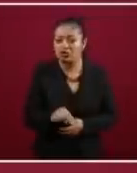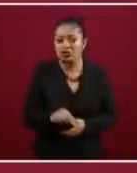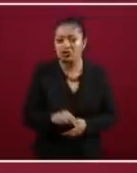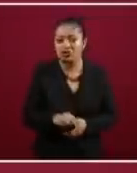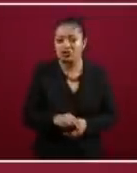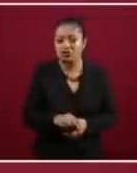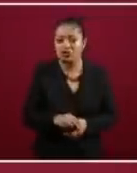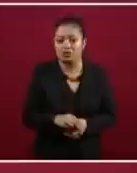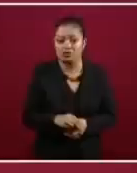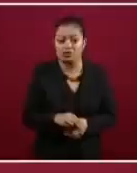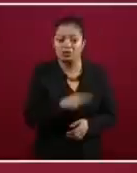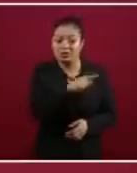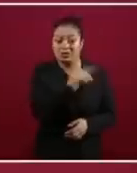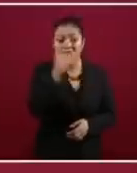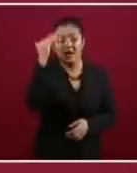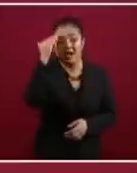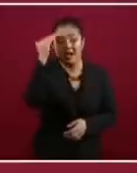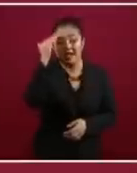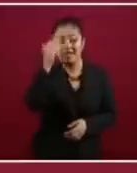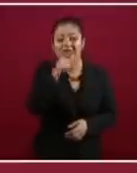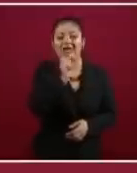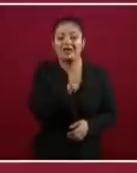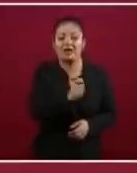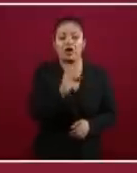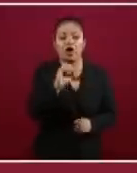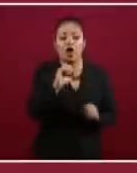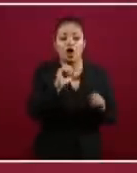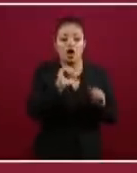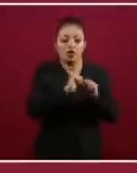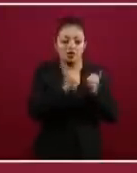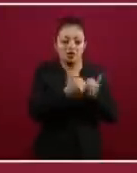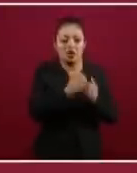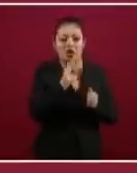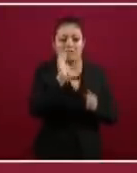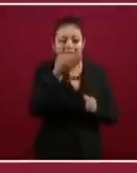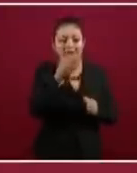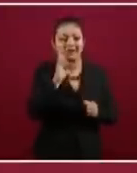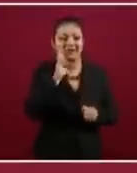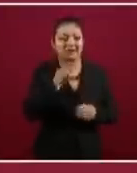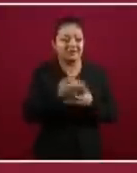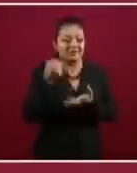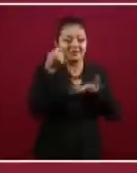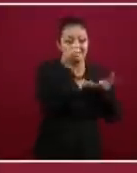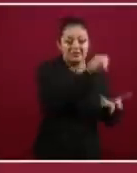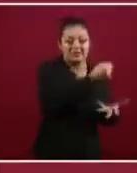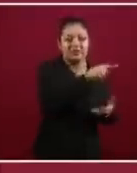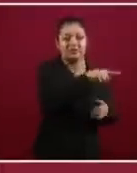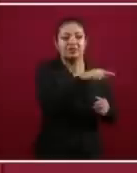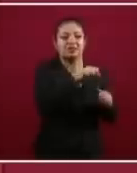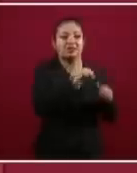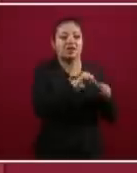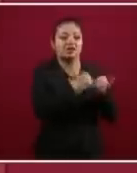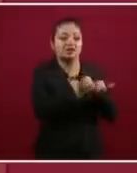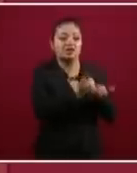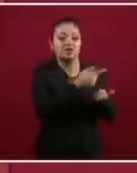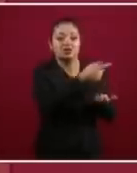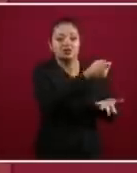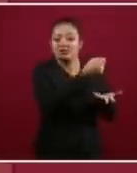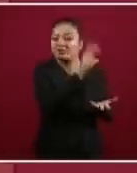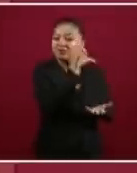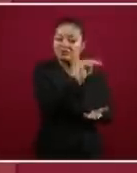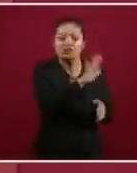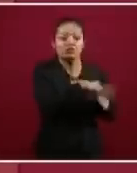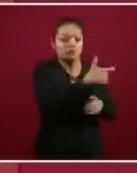a través de las dependencias federales, a través de las organizaciones, porque no llega.